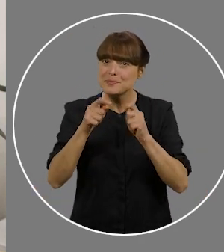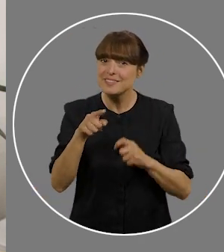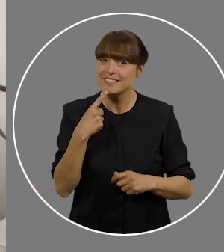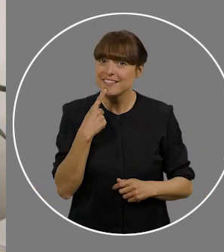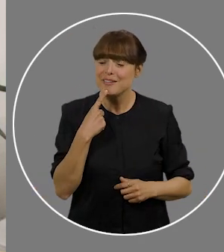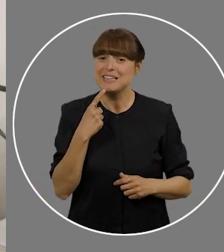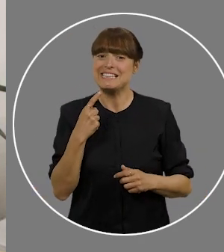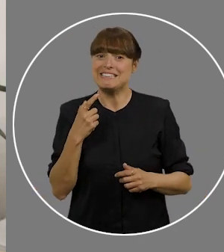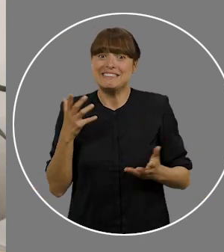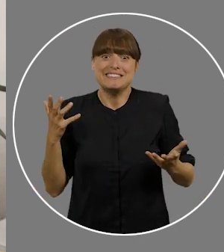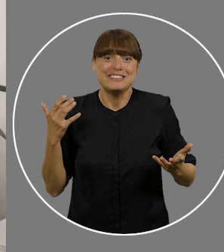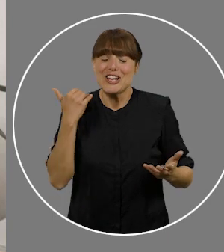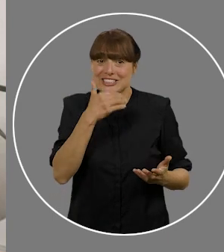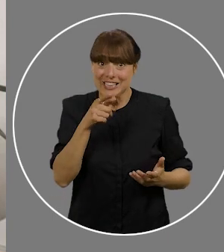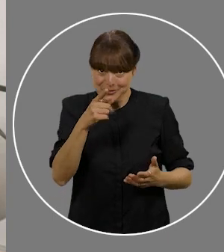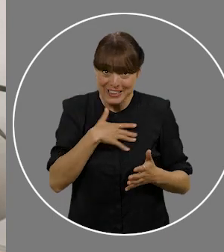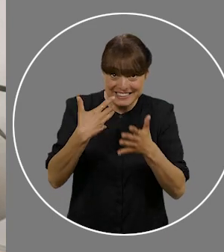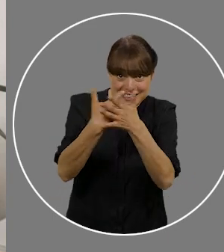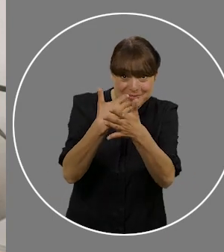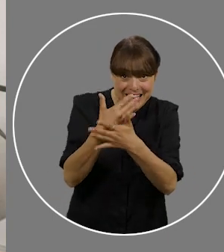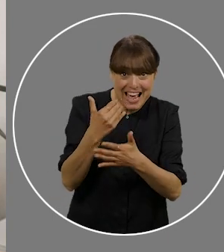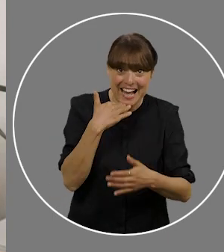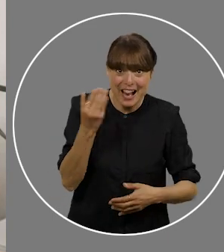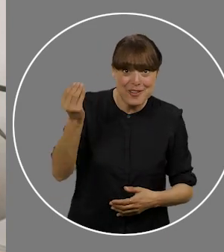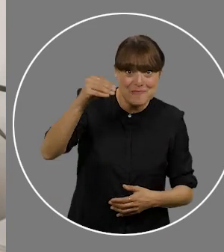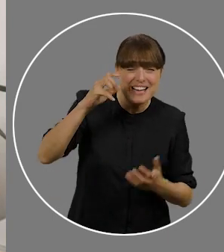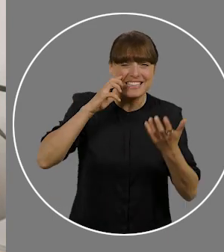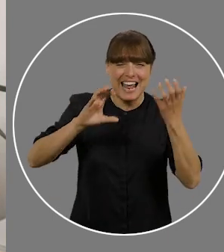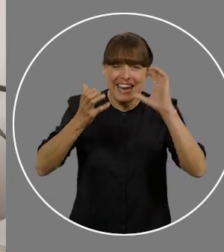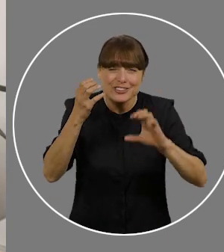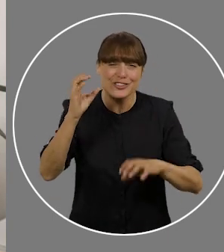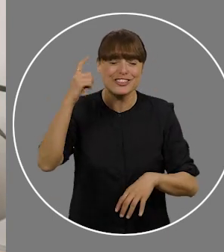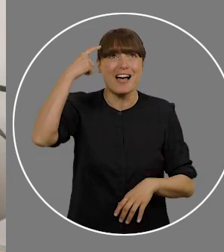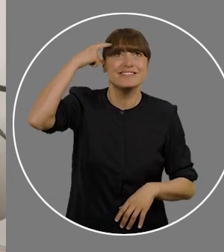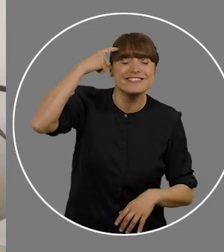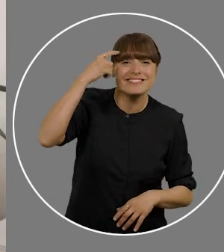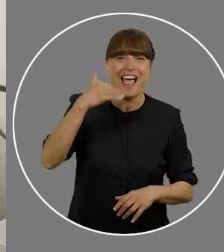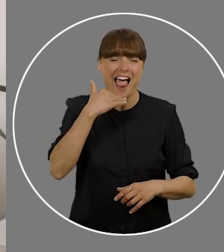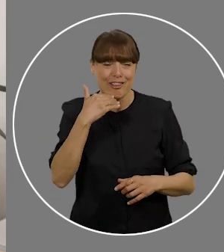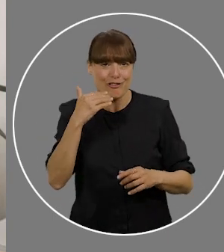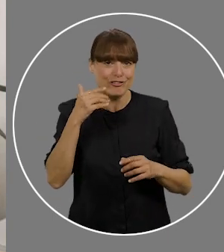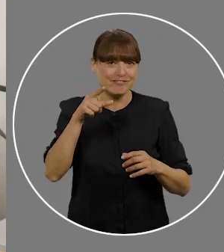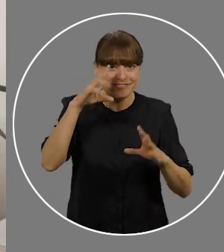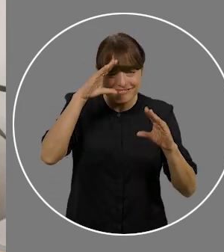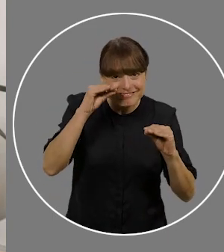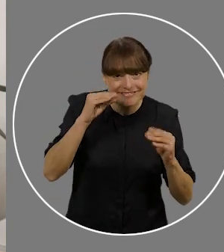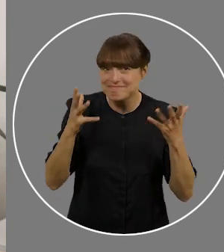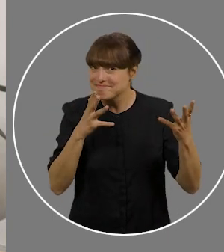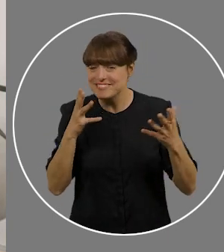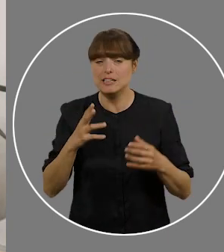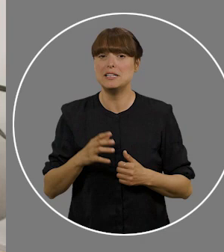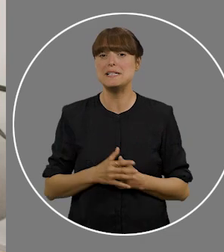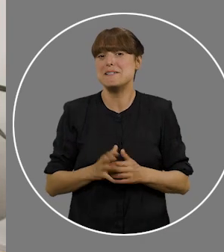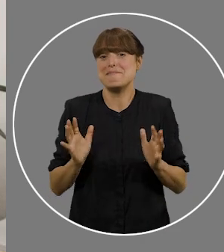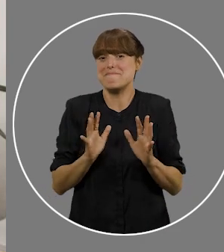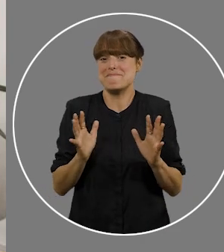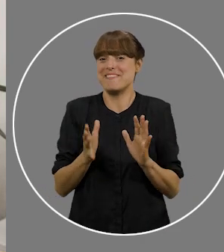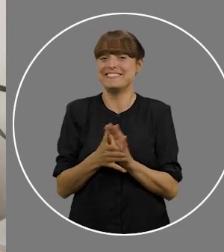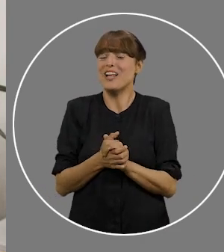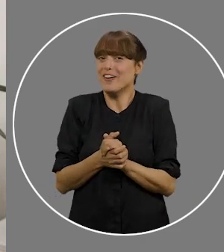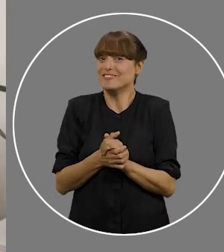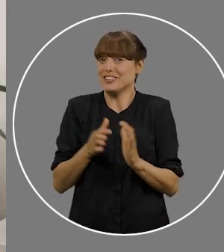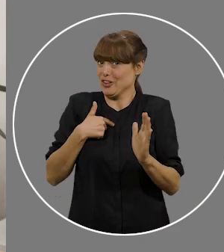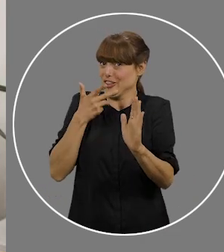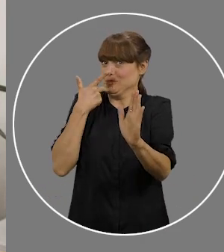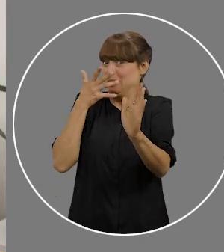Pues yo creo que ya está. No sé si quiere contar algo que se nos haya pasado. Que del... No, no, yo que... todo esto